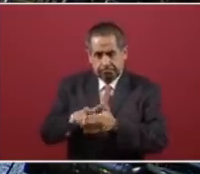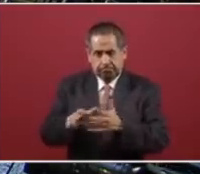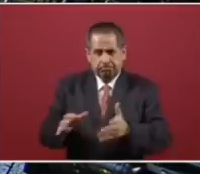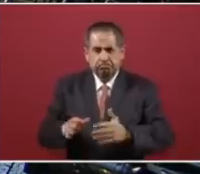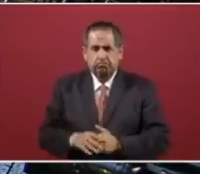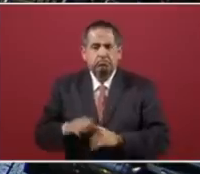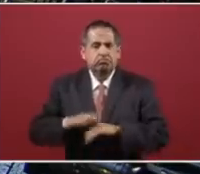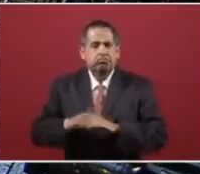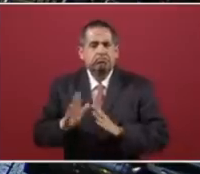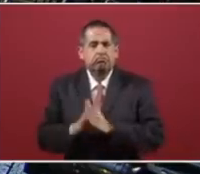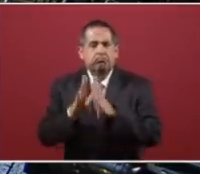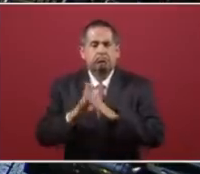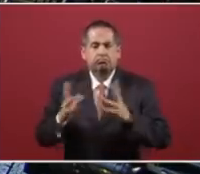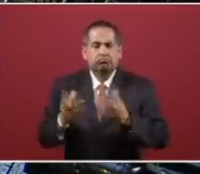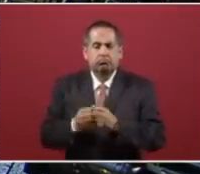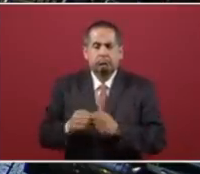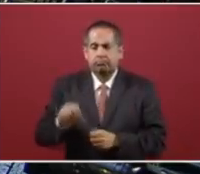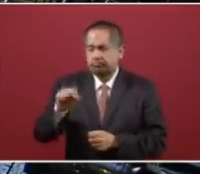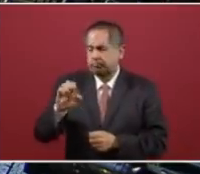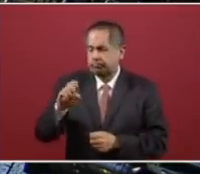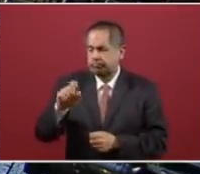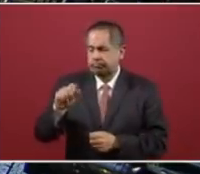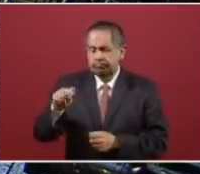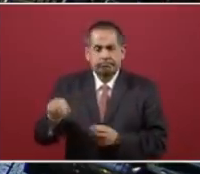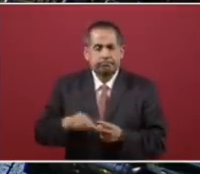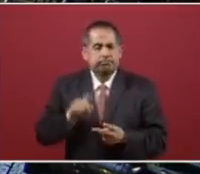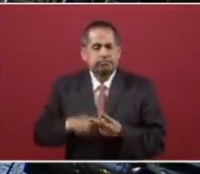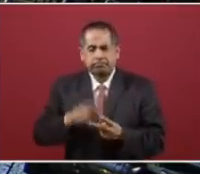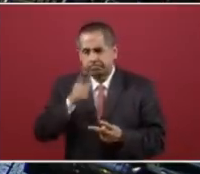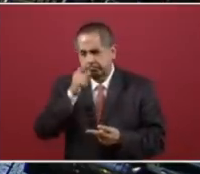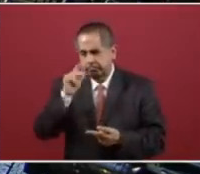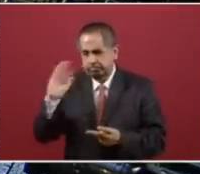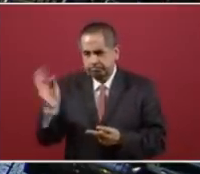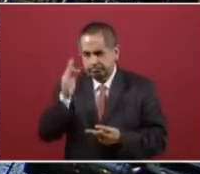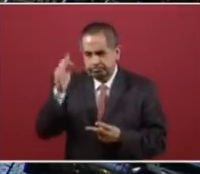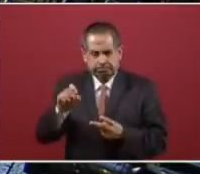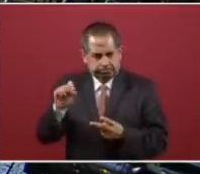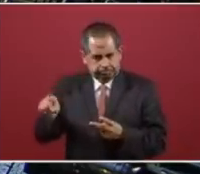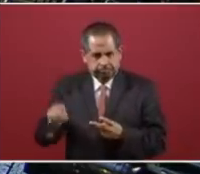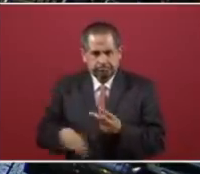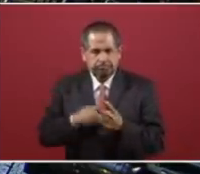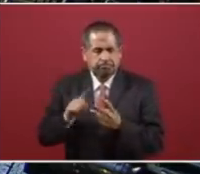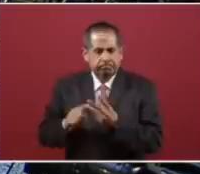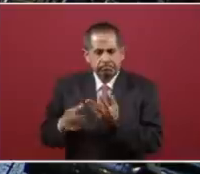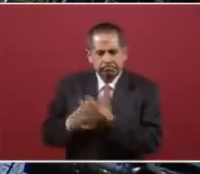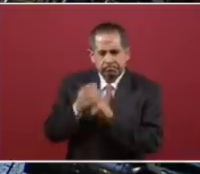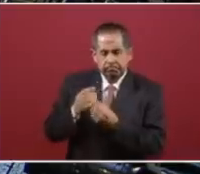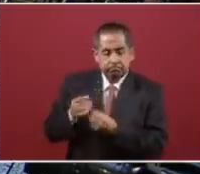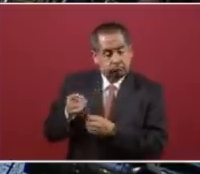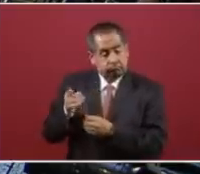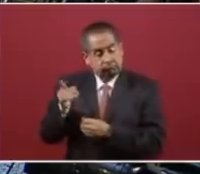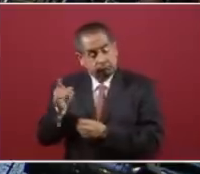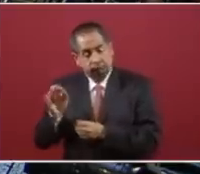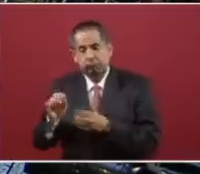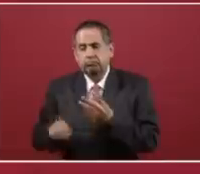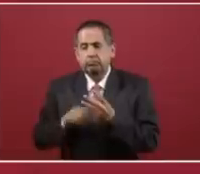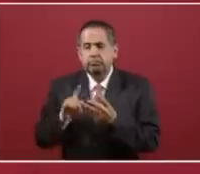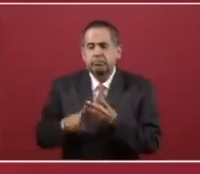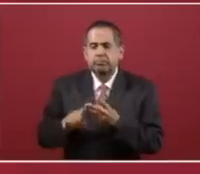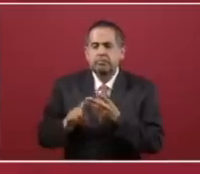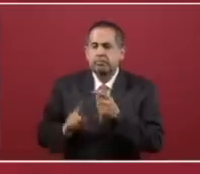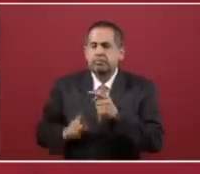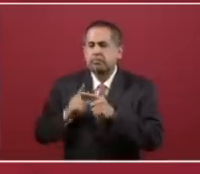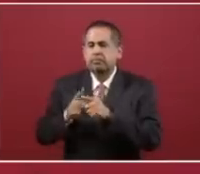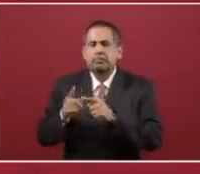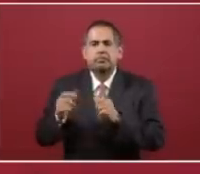participando sedena la policía federal de manera destacada sumados